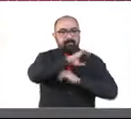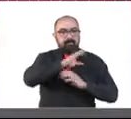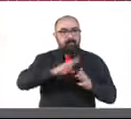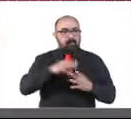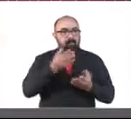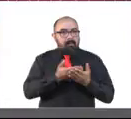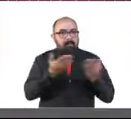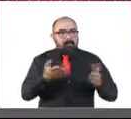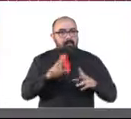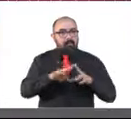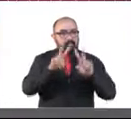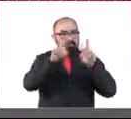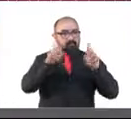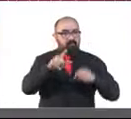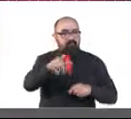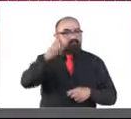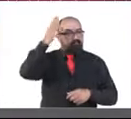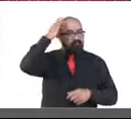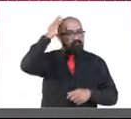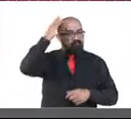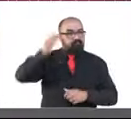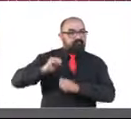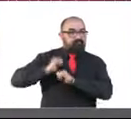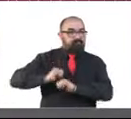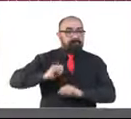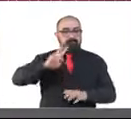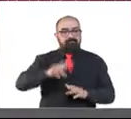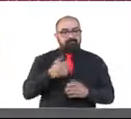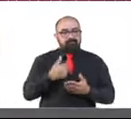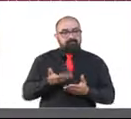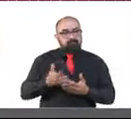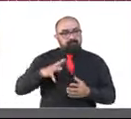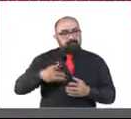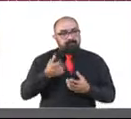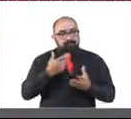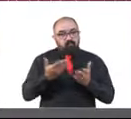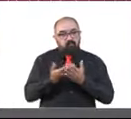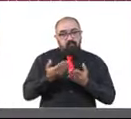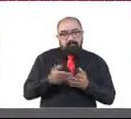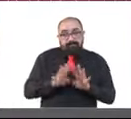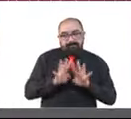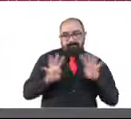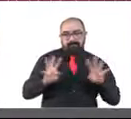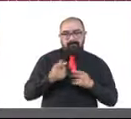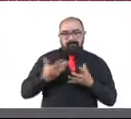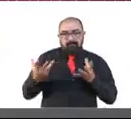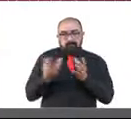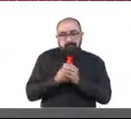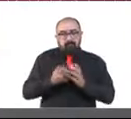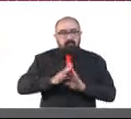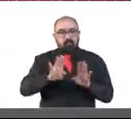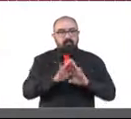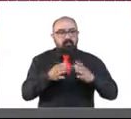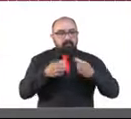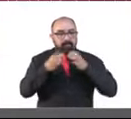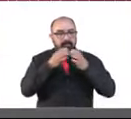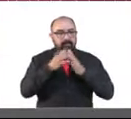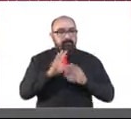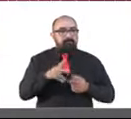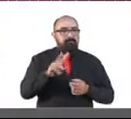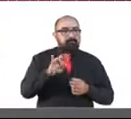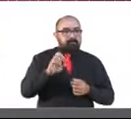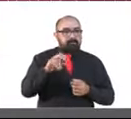la cual ella es toda una autoridad y entonces es un privilegio poder compartir este panel con ella y con los demás colegas, Víctor,